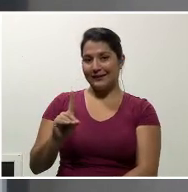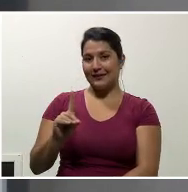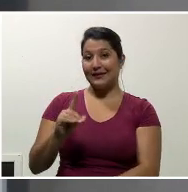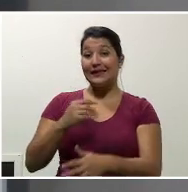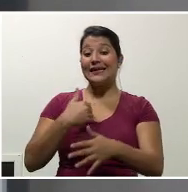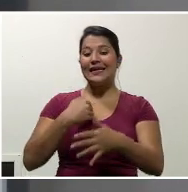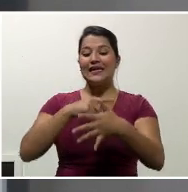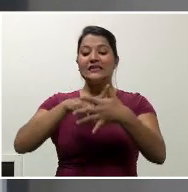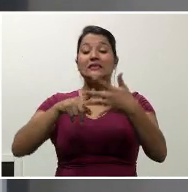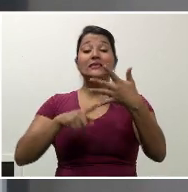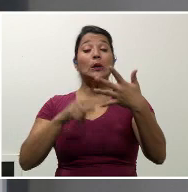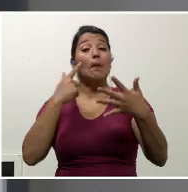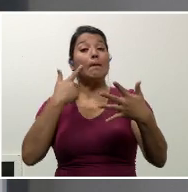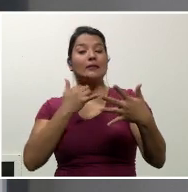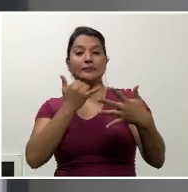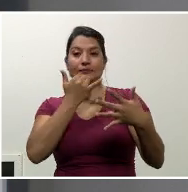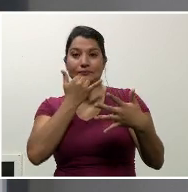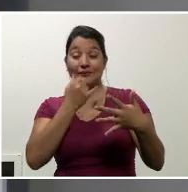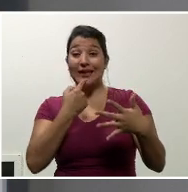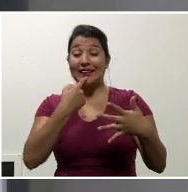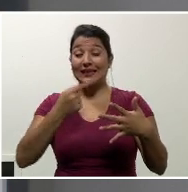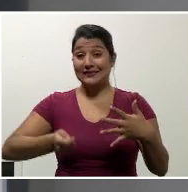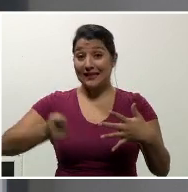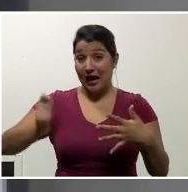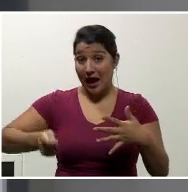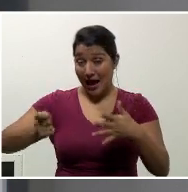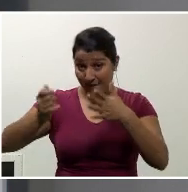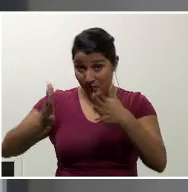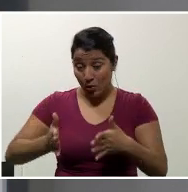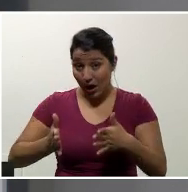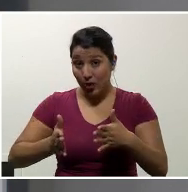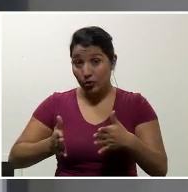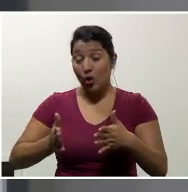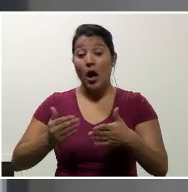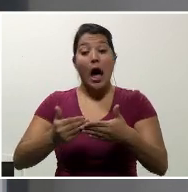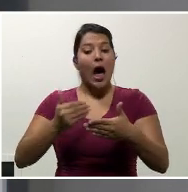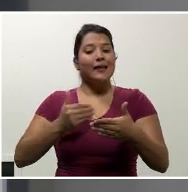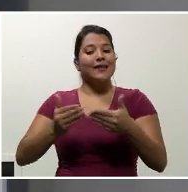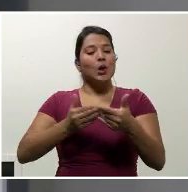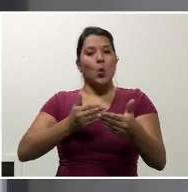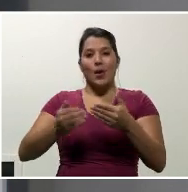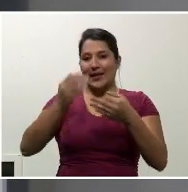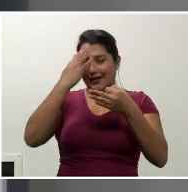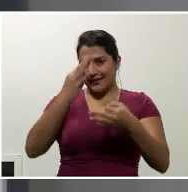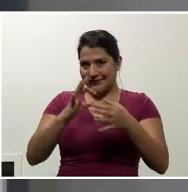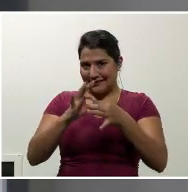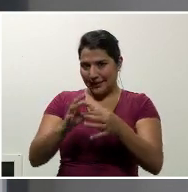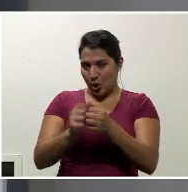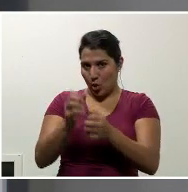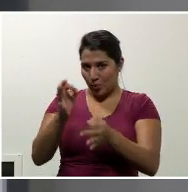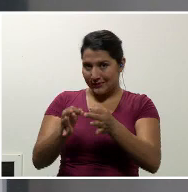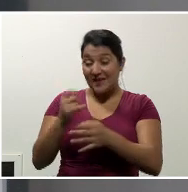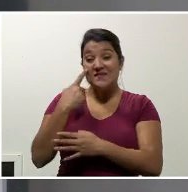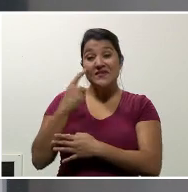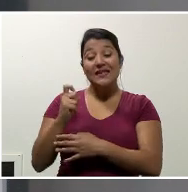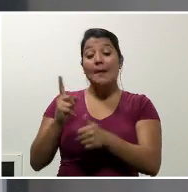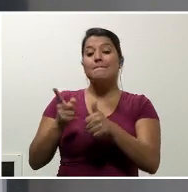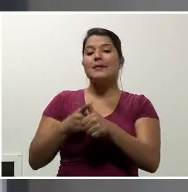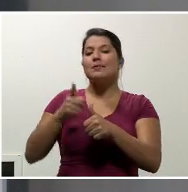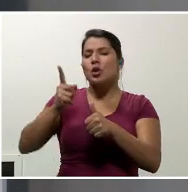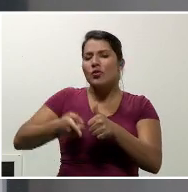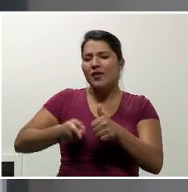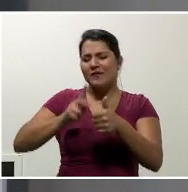presuntos delitos. Según abogados, antes de cualquier tipo de acción judicial, la Fiscalía primero debe hacer un